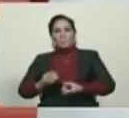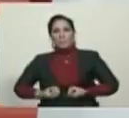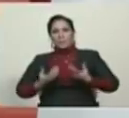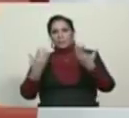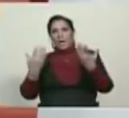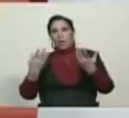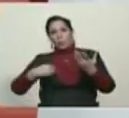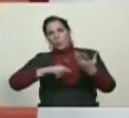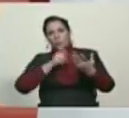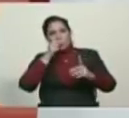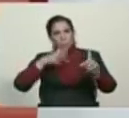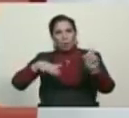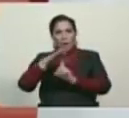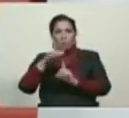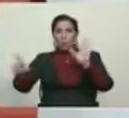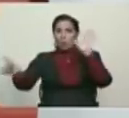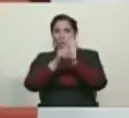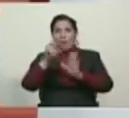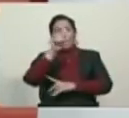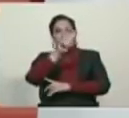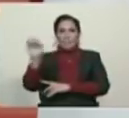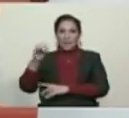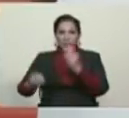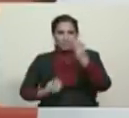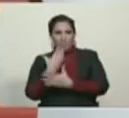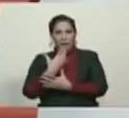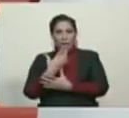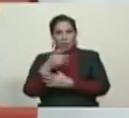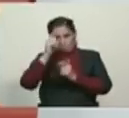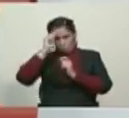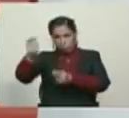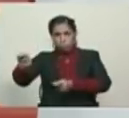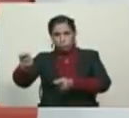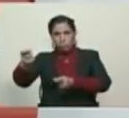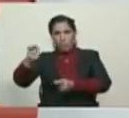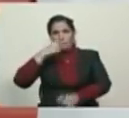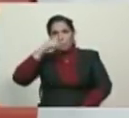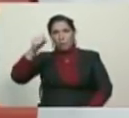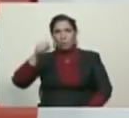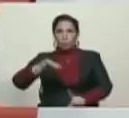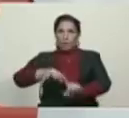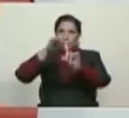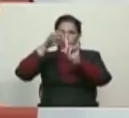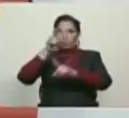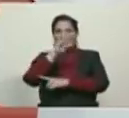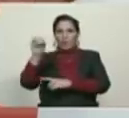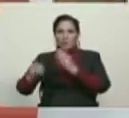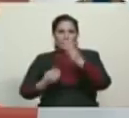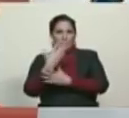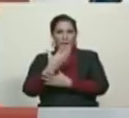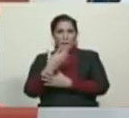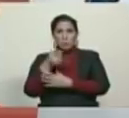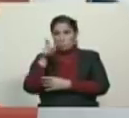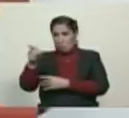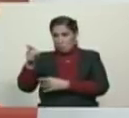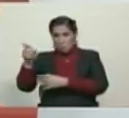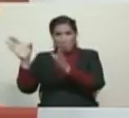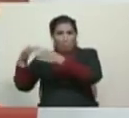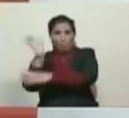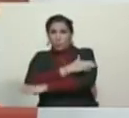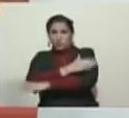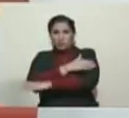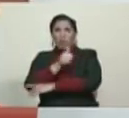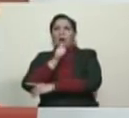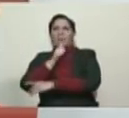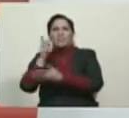la legitimidad como presidente a Nicolás Maduro Moros, electo el día 20 de mayo. Si ellos no participaron, ¿a quién le van